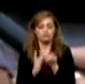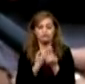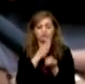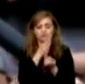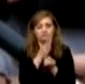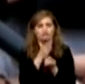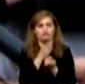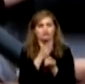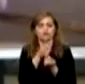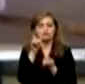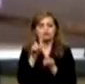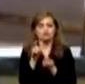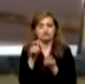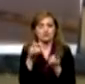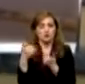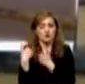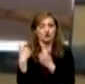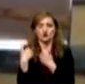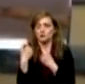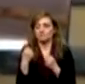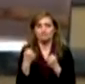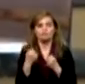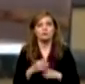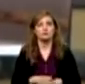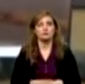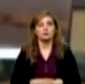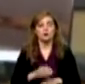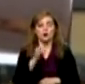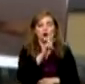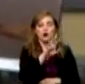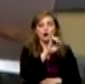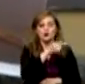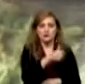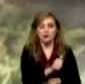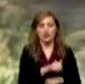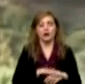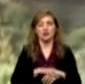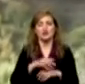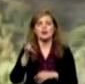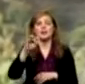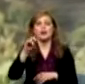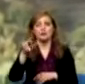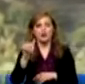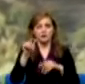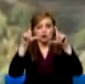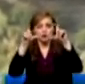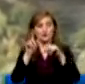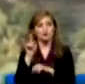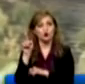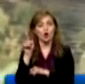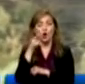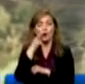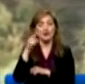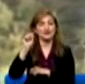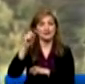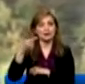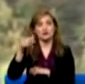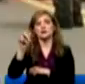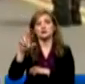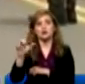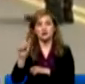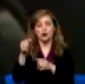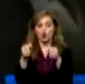un chico muy responsable. Javier Ortega, periodista, Paul Rivas, fotógrafo, y Efraín Segarra, el conductor del